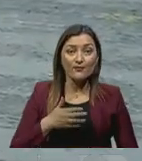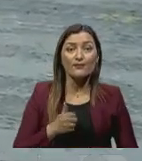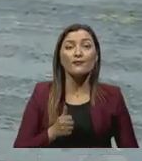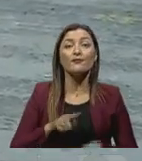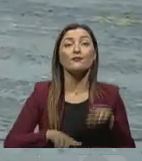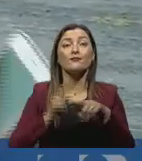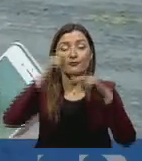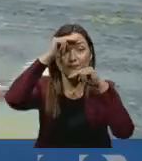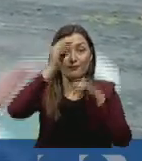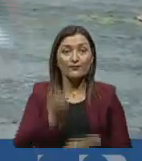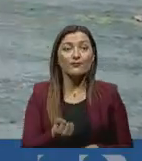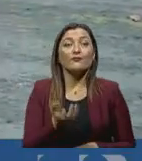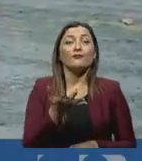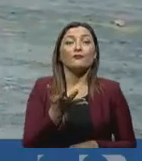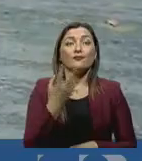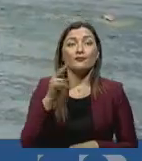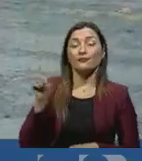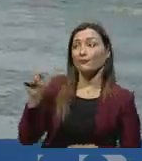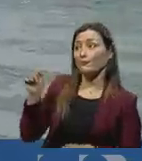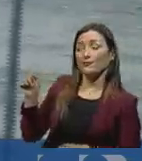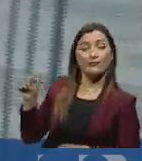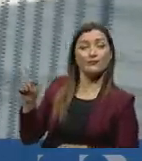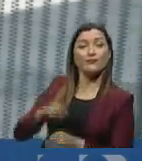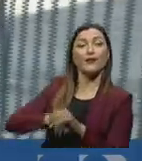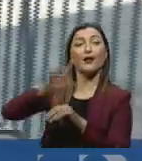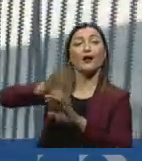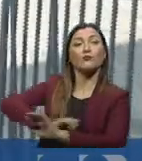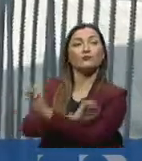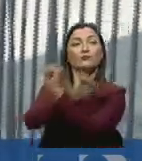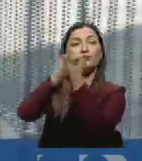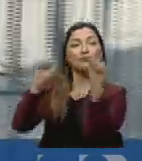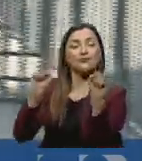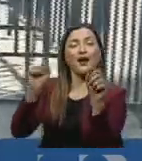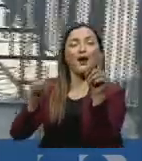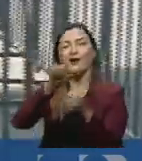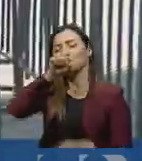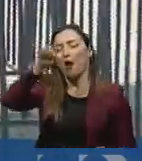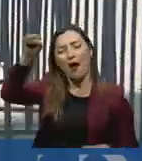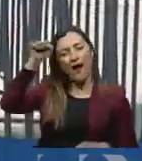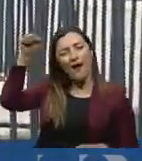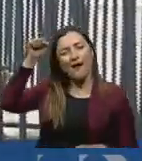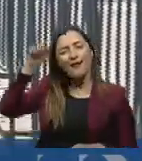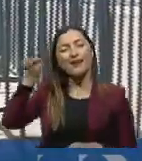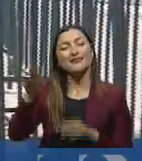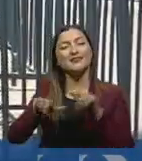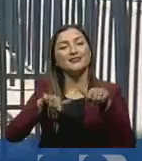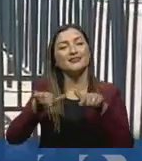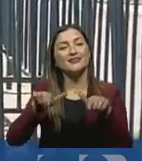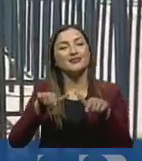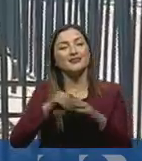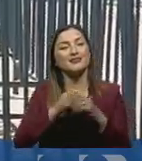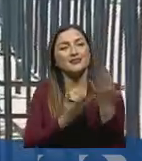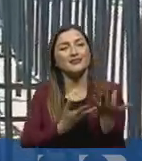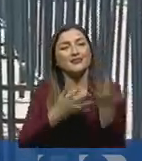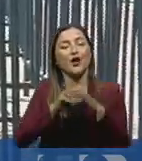lisandra amigos tan evidentes muy buenos días miren desde las 5 de la mañana ya hay fanáticos que están esperando aquí en los